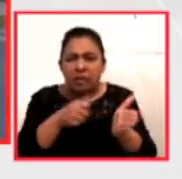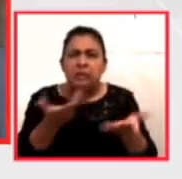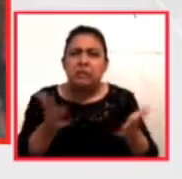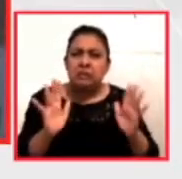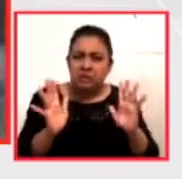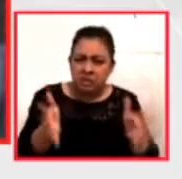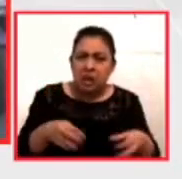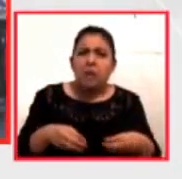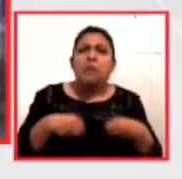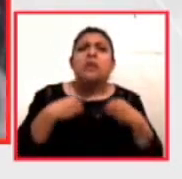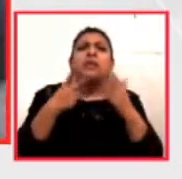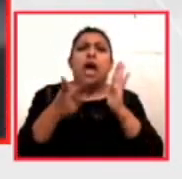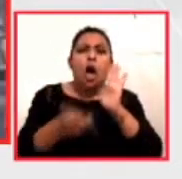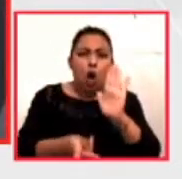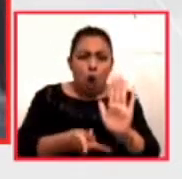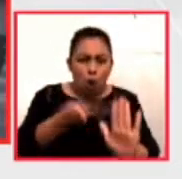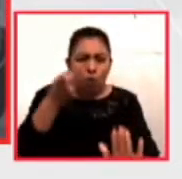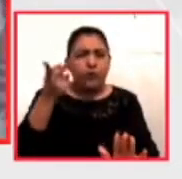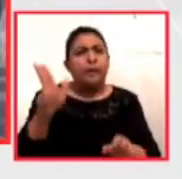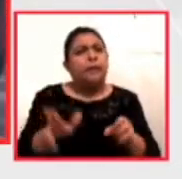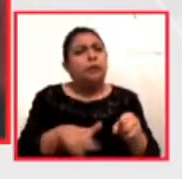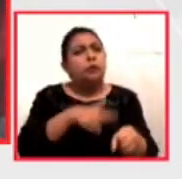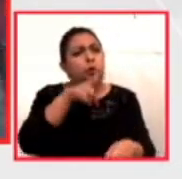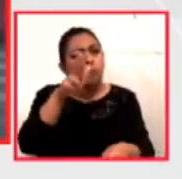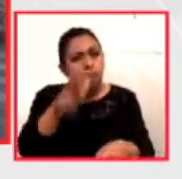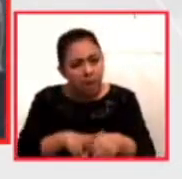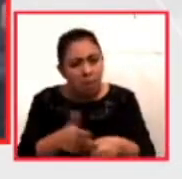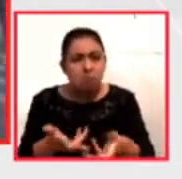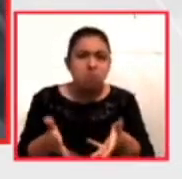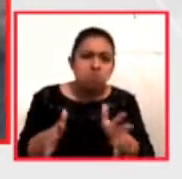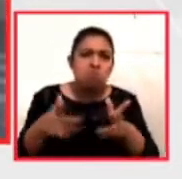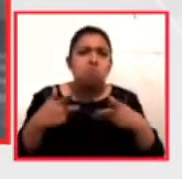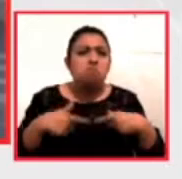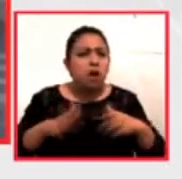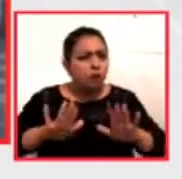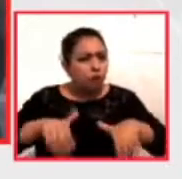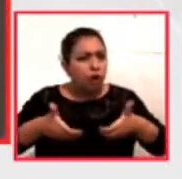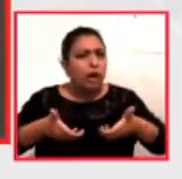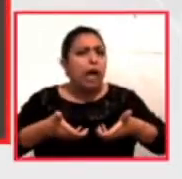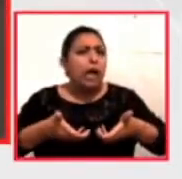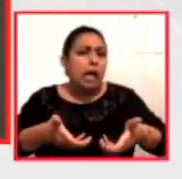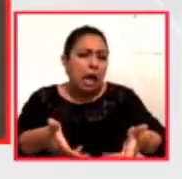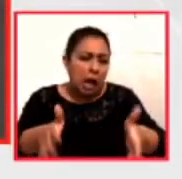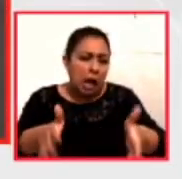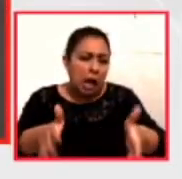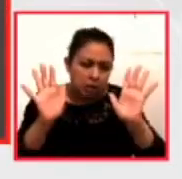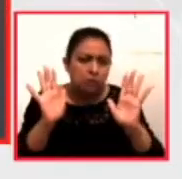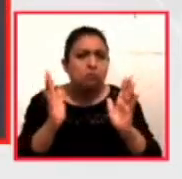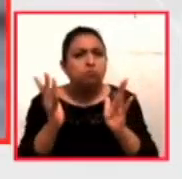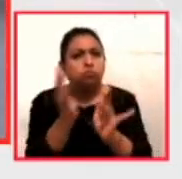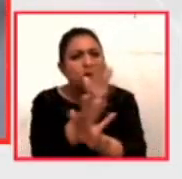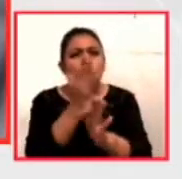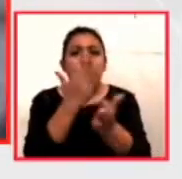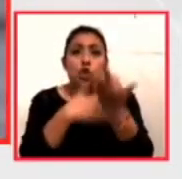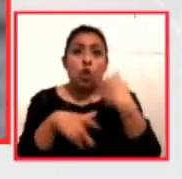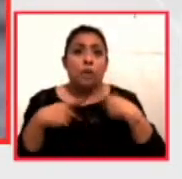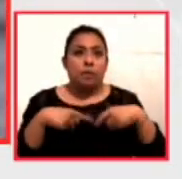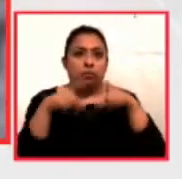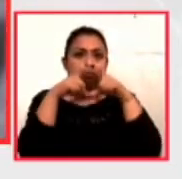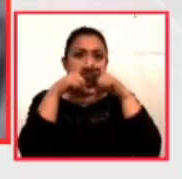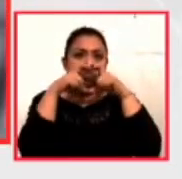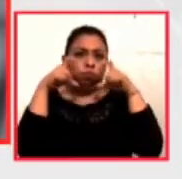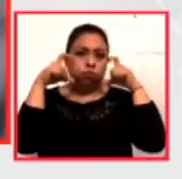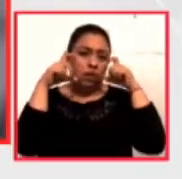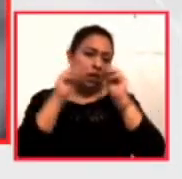regresando a la normalidad, la gente está en las calles, obviamente todos con tapabocas